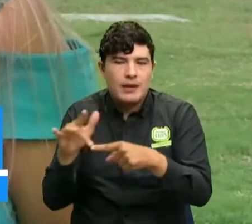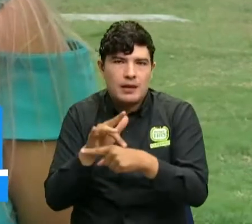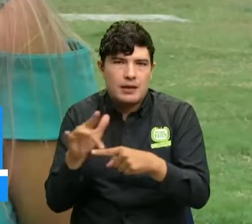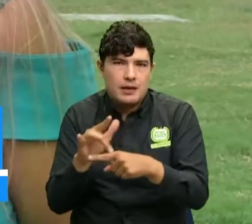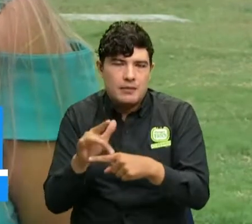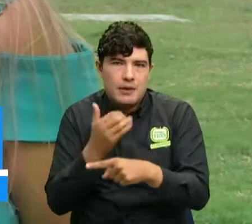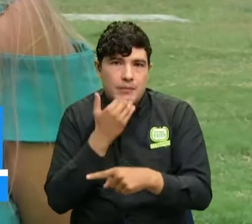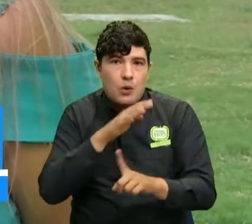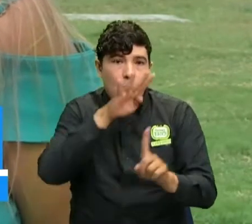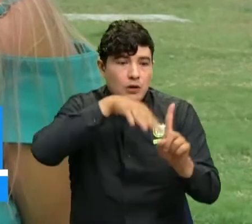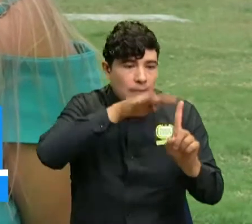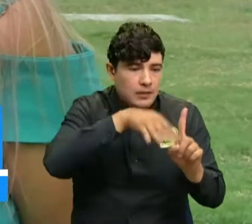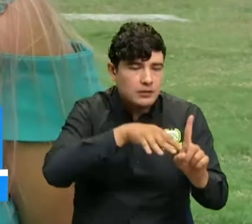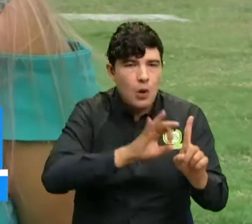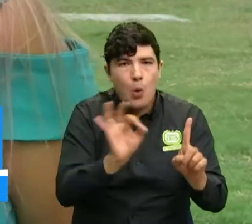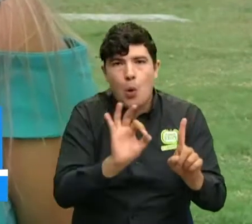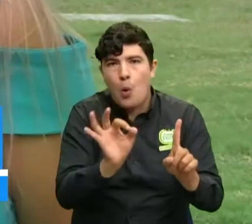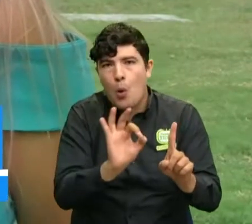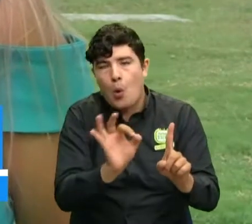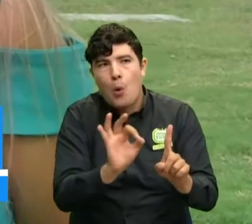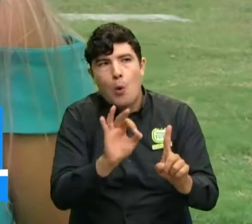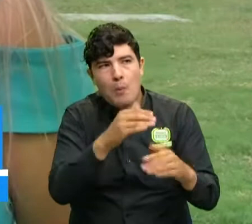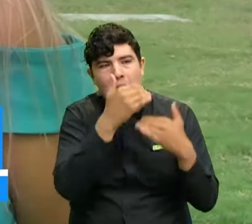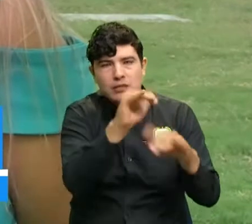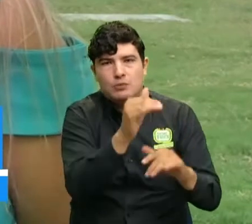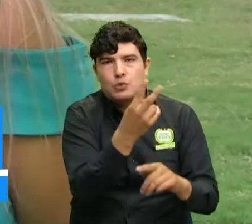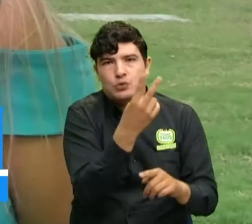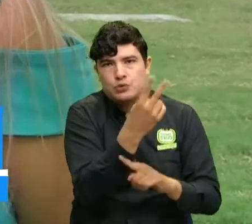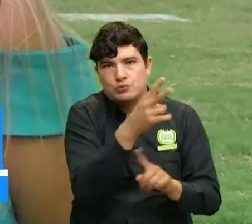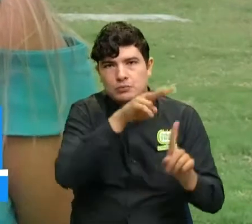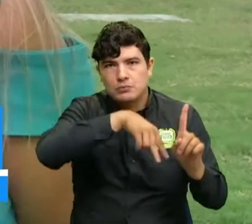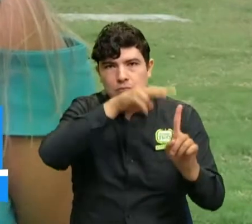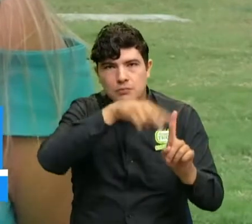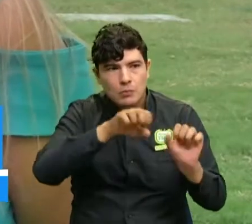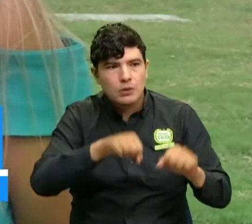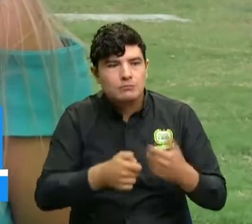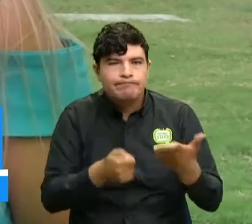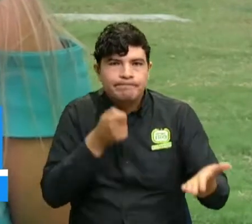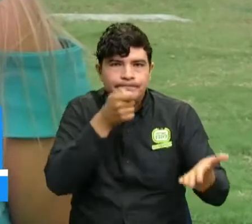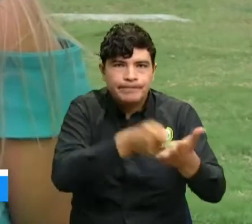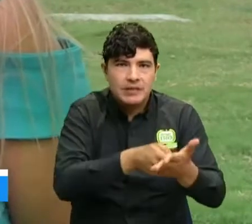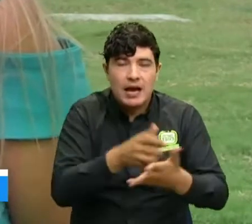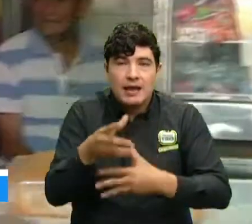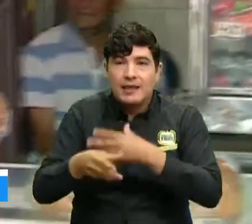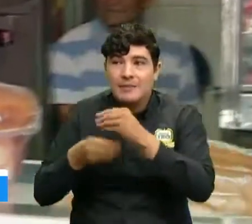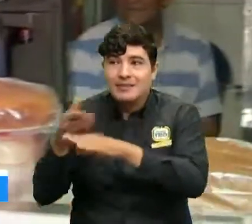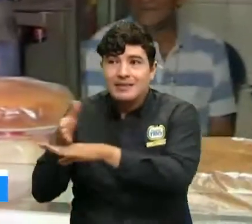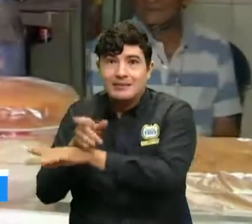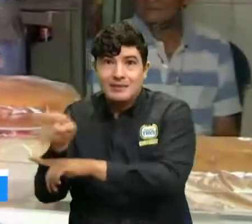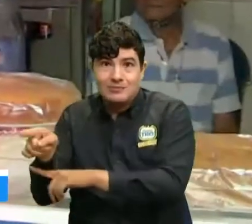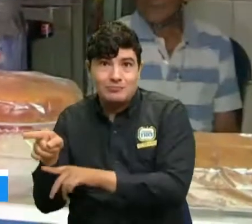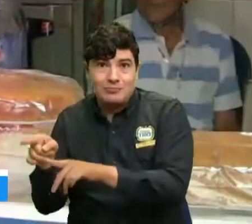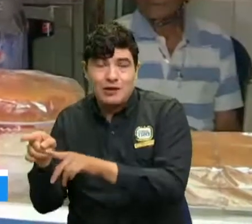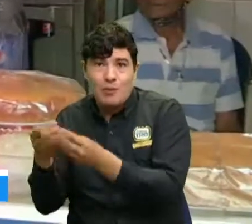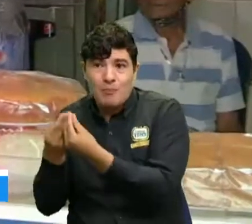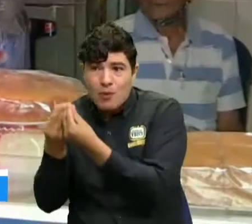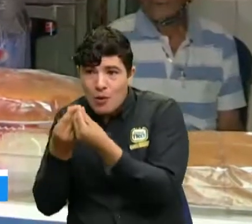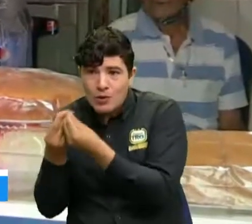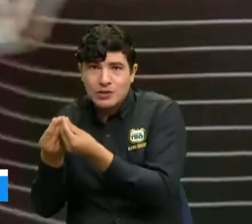sea 1, máximo 2, y que se sociabilice la norma porque la gente no sabe. En Bucaramanga